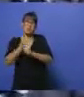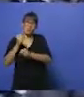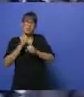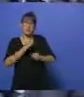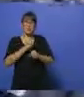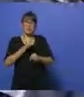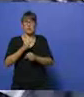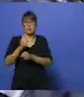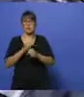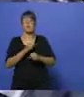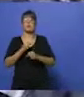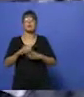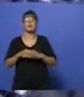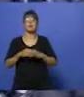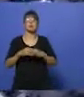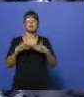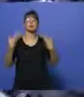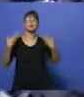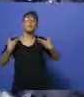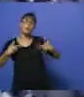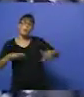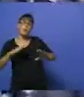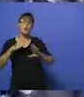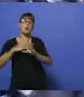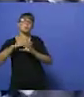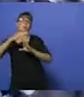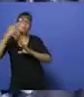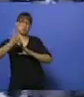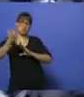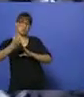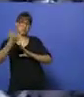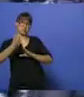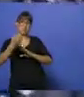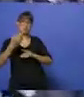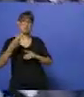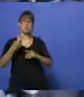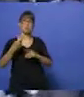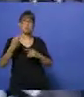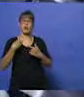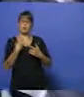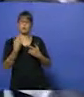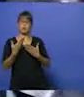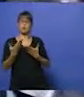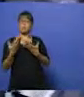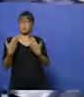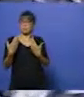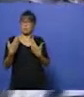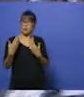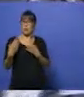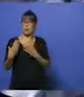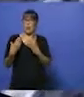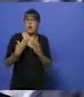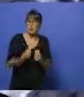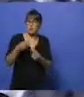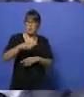poco más, pero todavía lo estamos con capacidad de poder sustentar todas esas